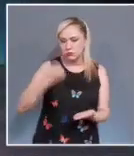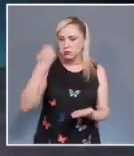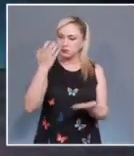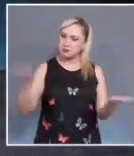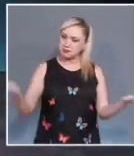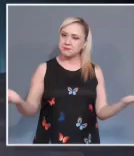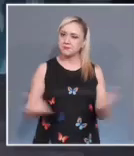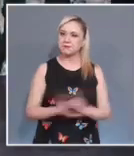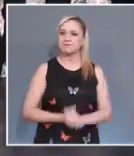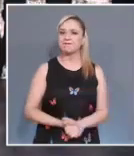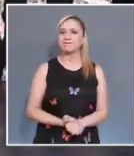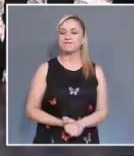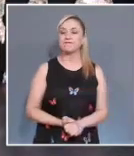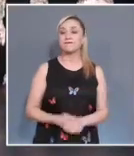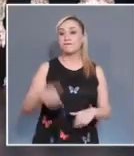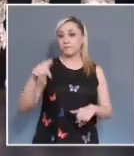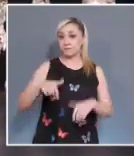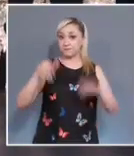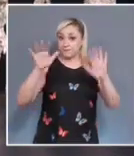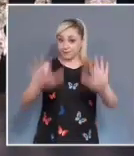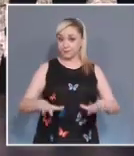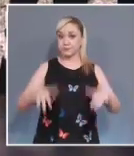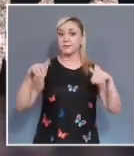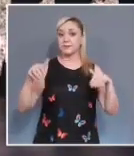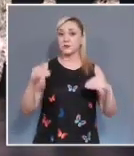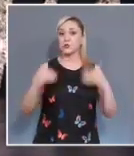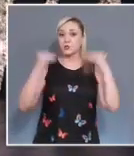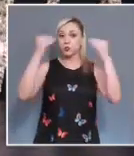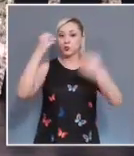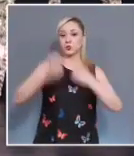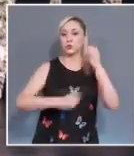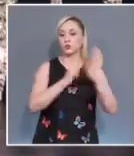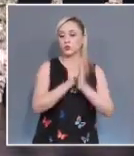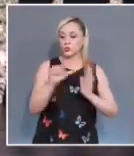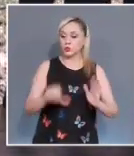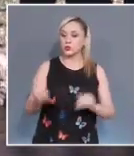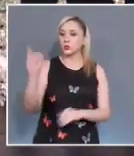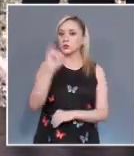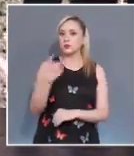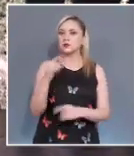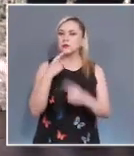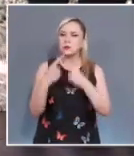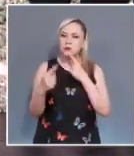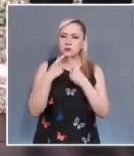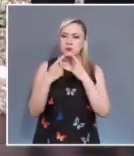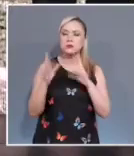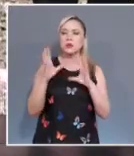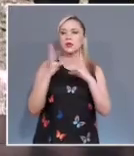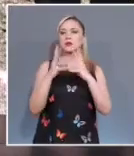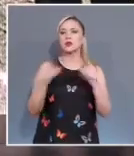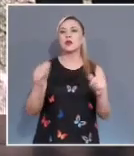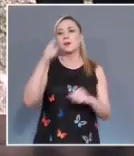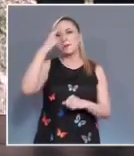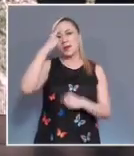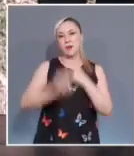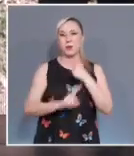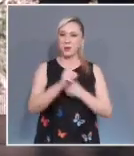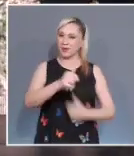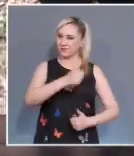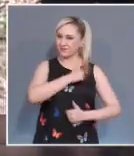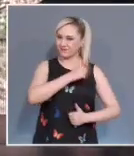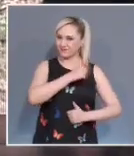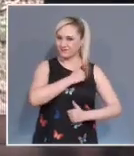El Pleno de la Corte resolvió en su sesión de este jueves asuntos relacionados con las Fuerzas Armadas y la seguridad